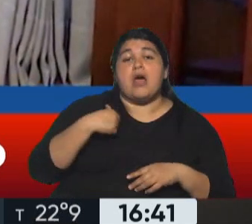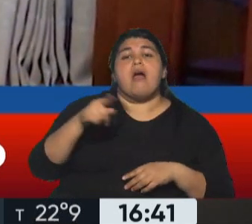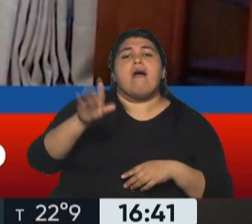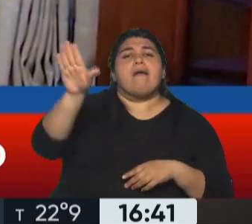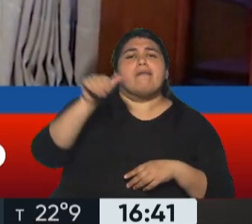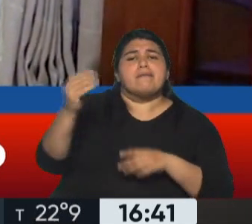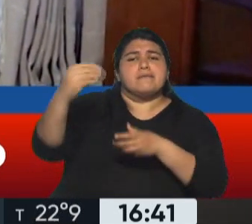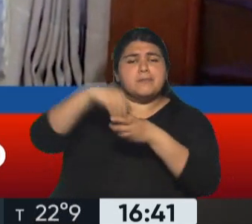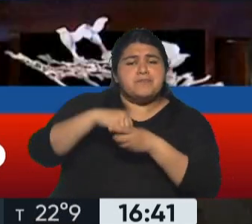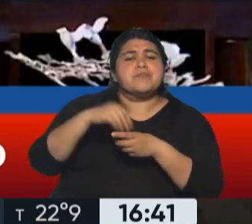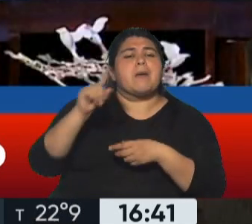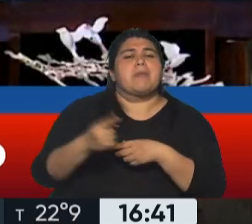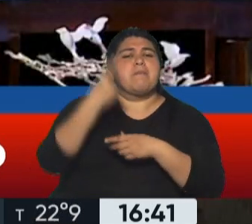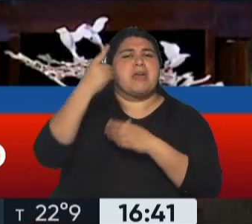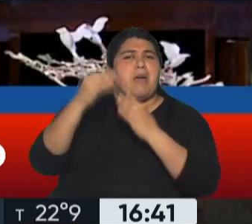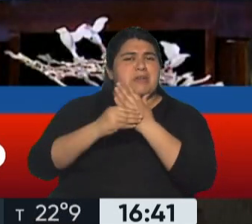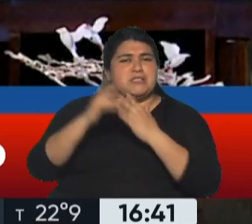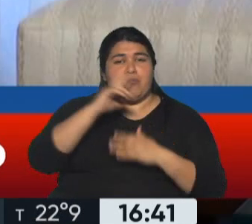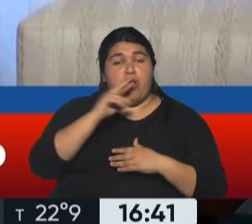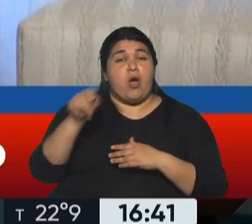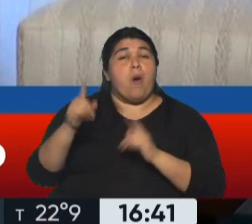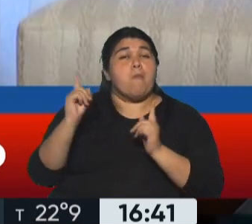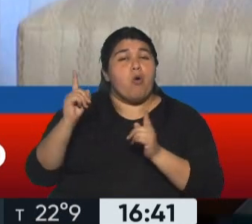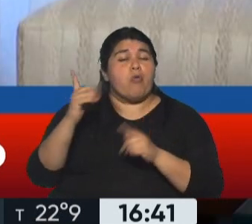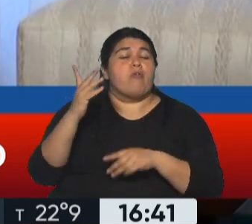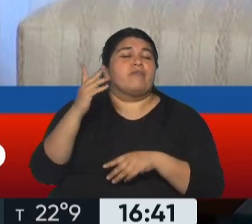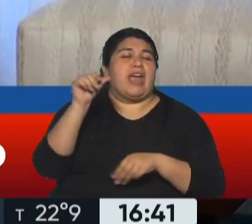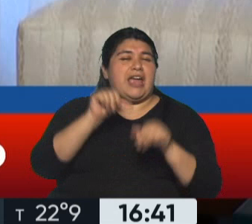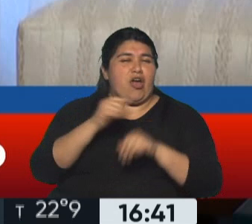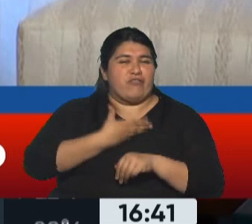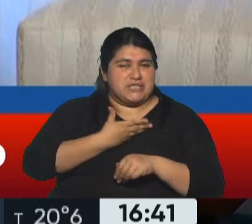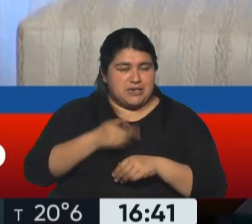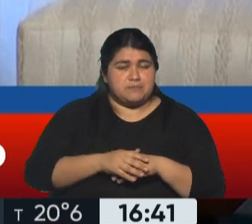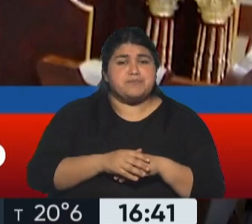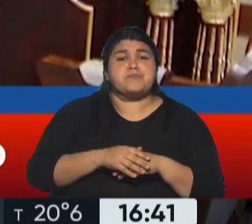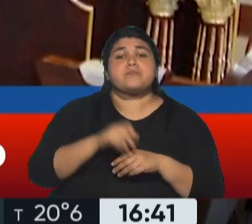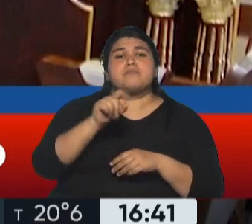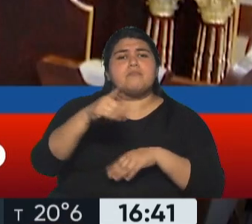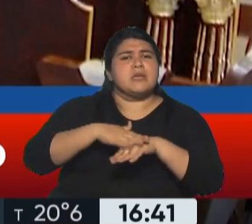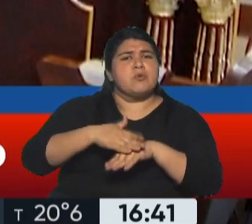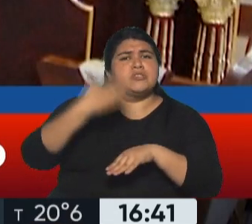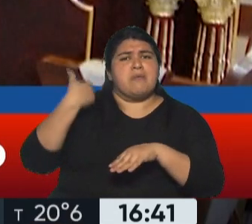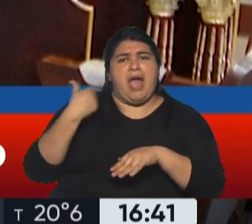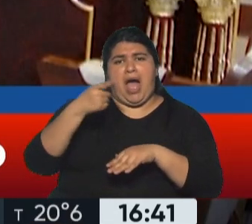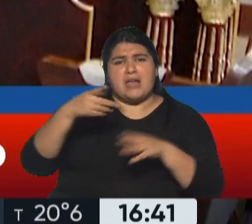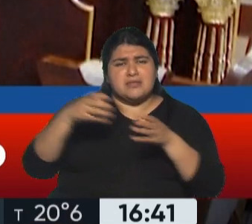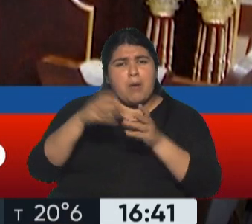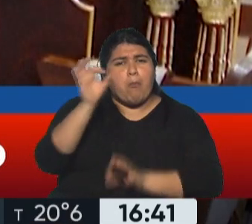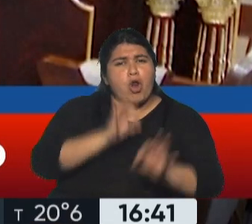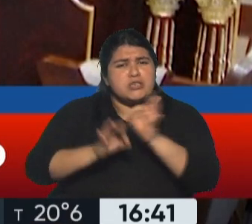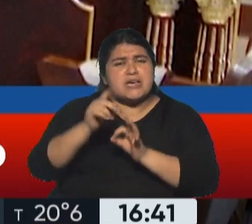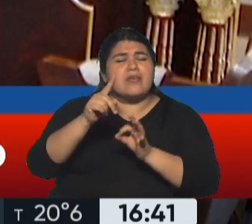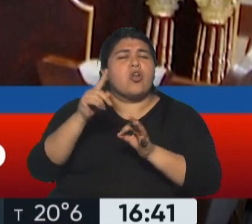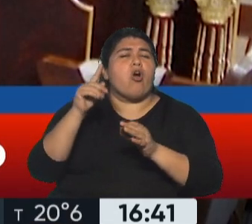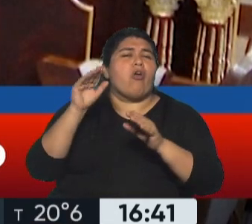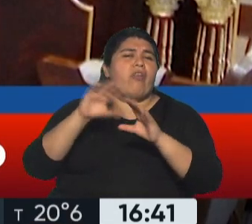Najla Bouden-Romdane, una profesora de geofísica de bajo perfil, quien había tenido a su cargo la implementación de proyectos del Banco